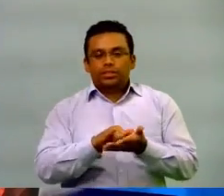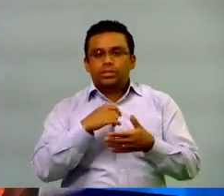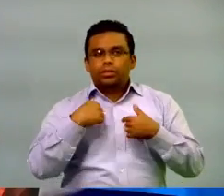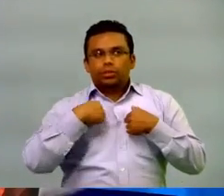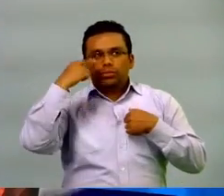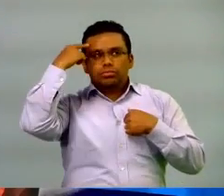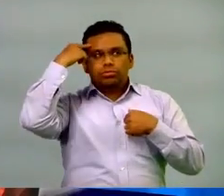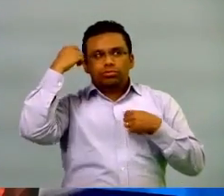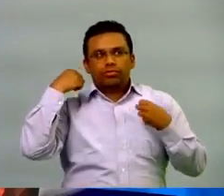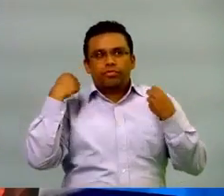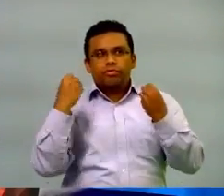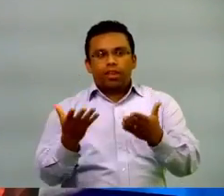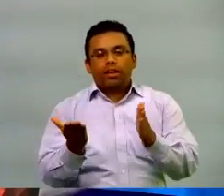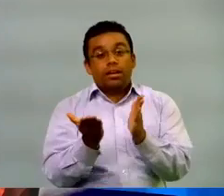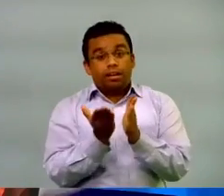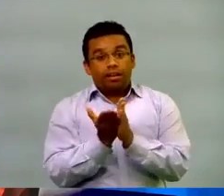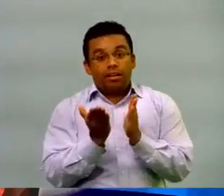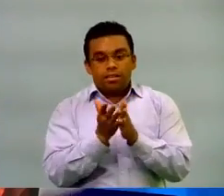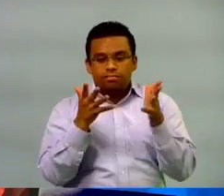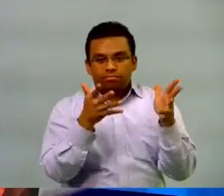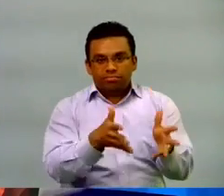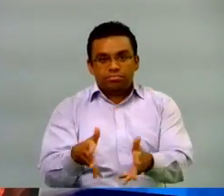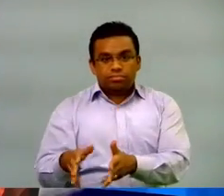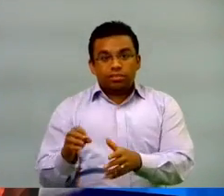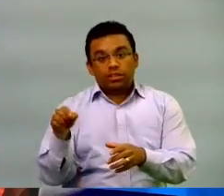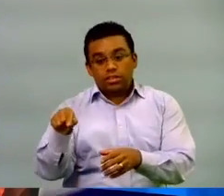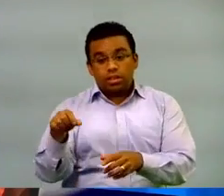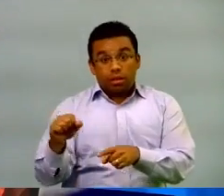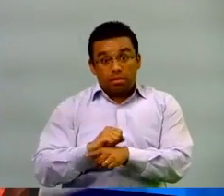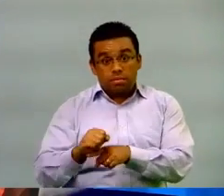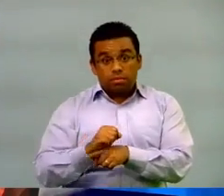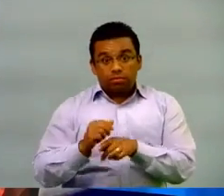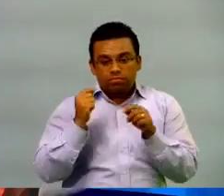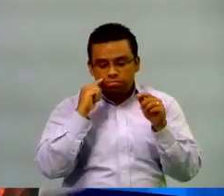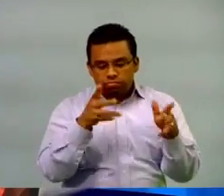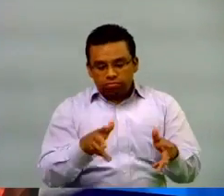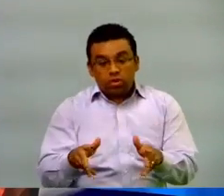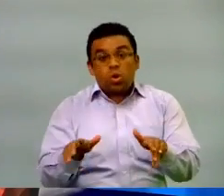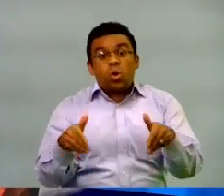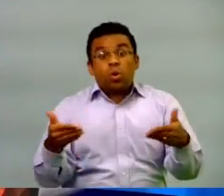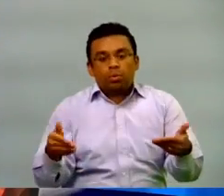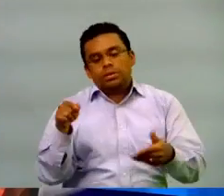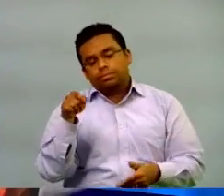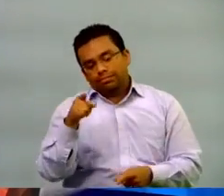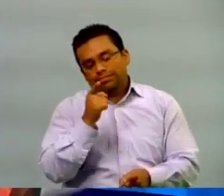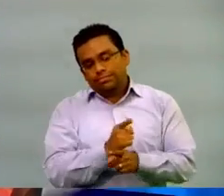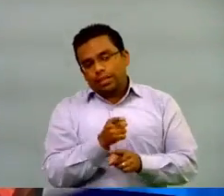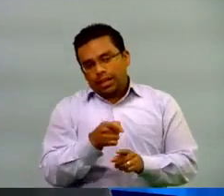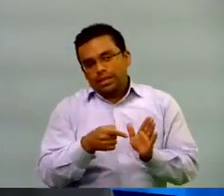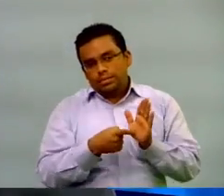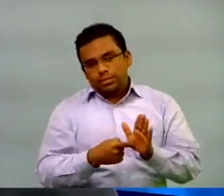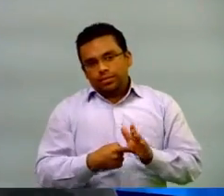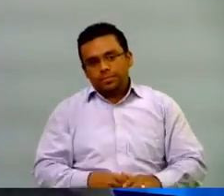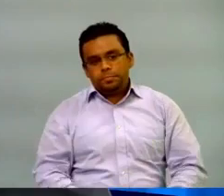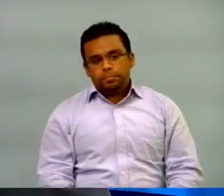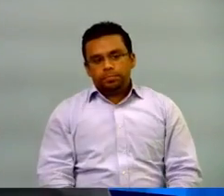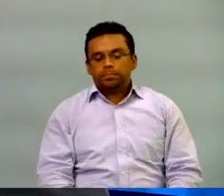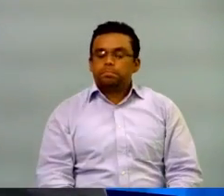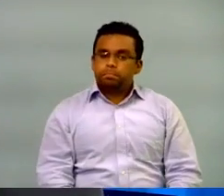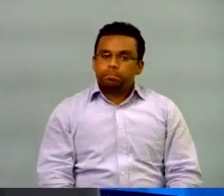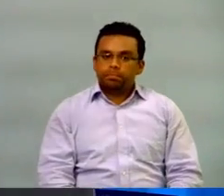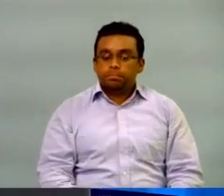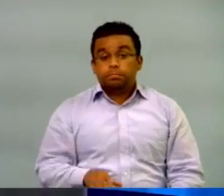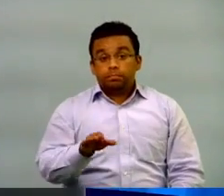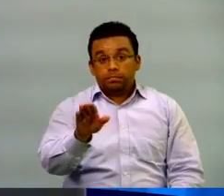esa enseñanza o esas prácticas debe de ser utilizando estos medios. Muchas gracias. Andrea, ¿para ti